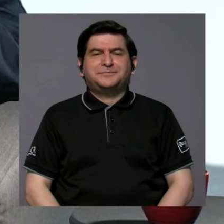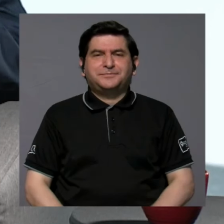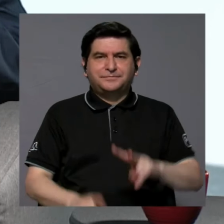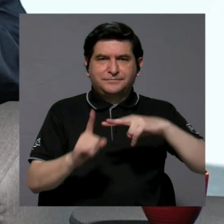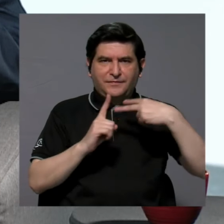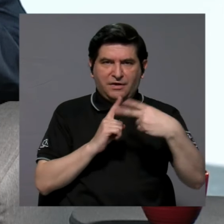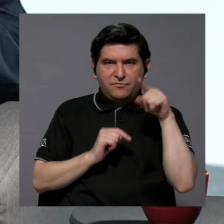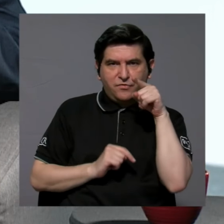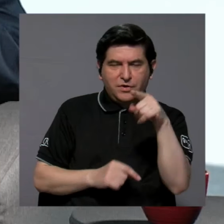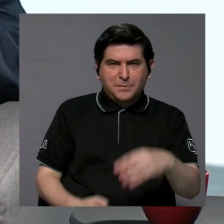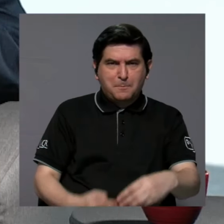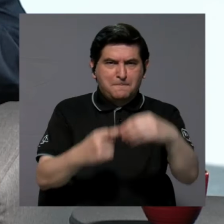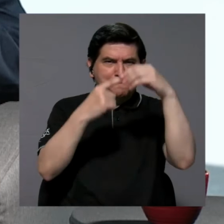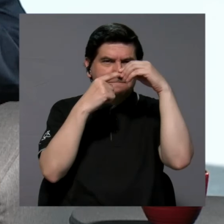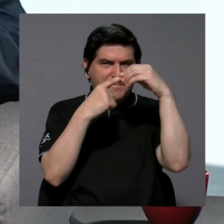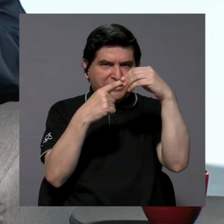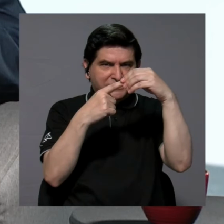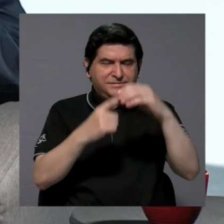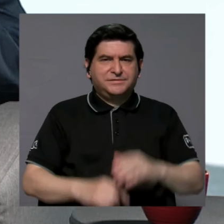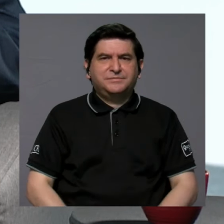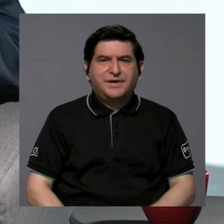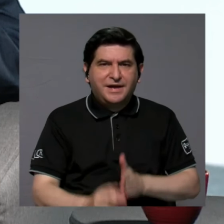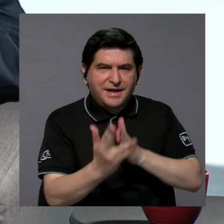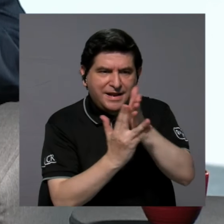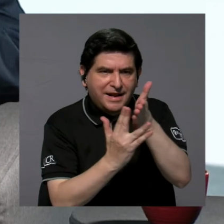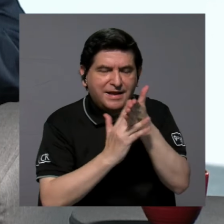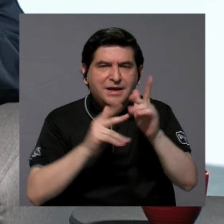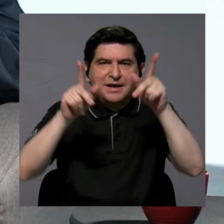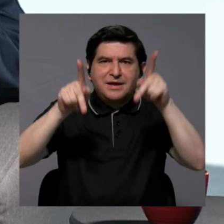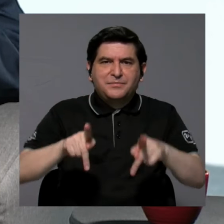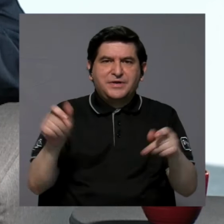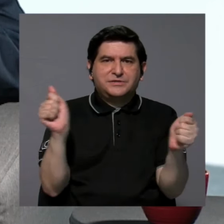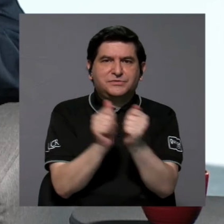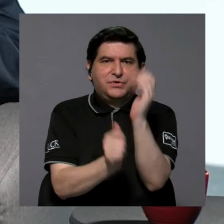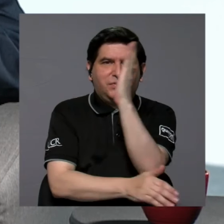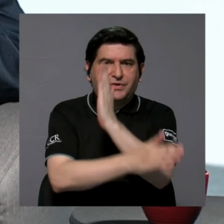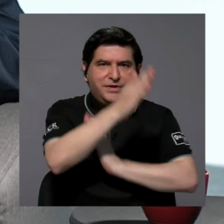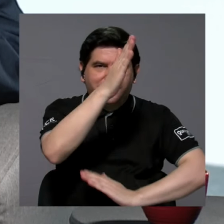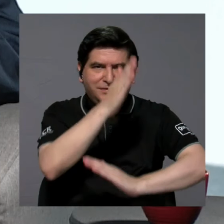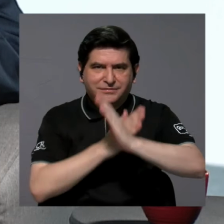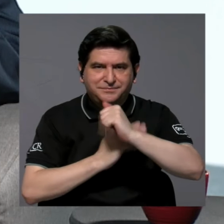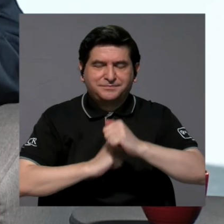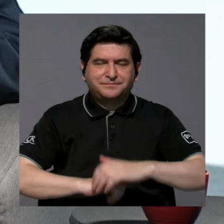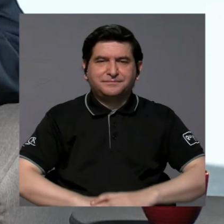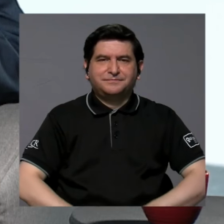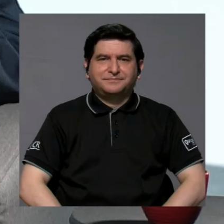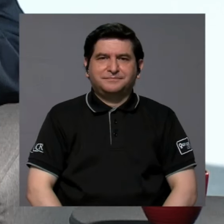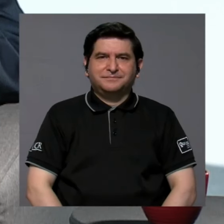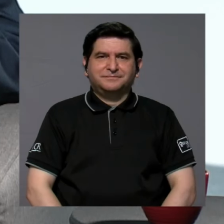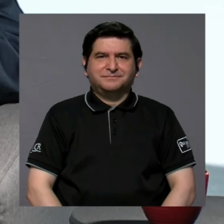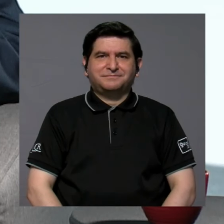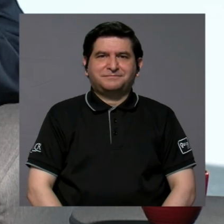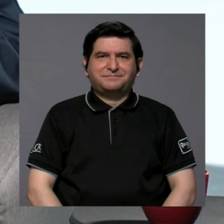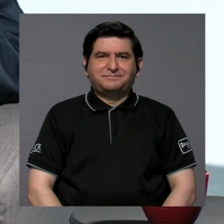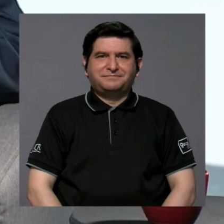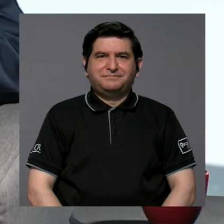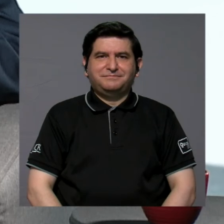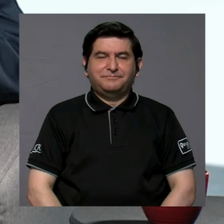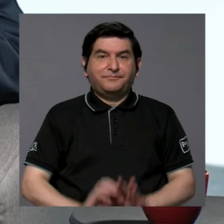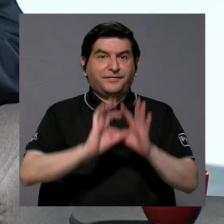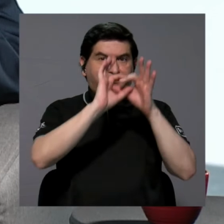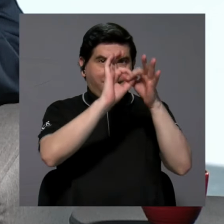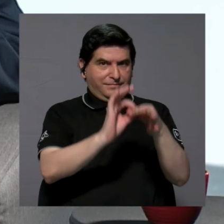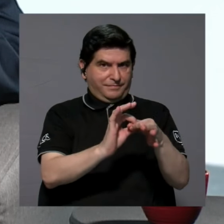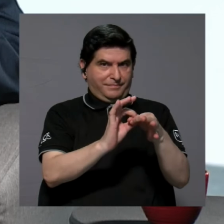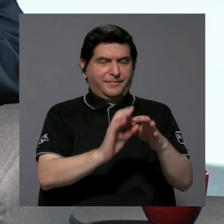enfoque suyo prioritariamente era accesibilidad para las personas con discapacidad. Y a